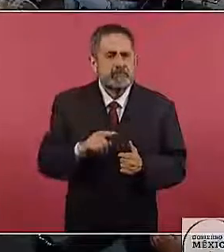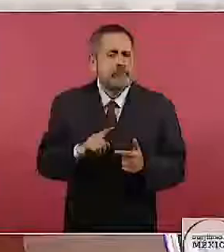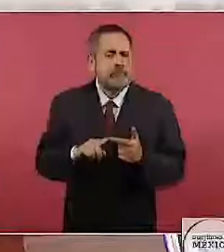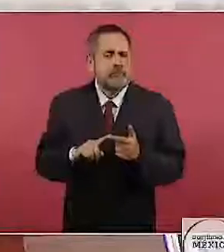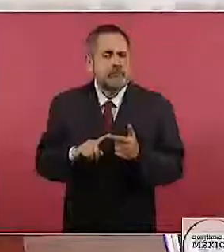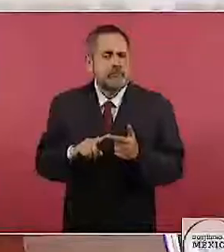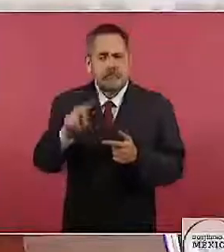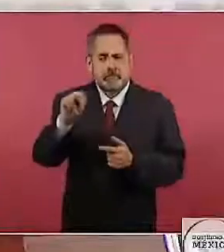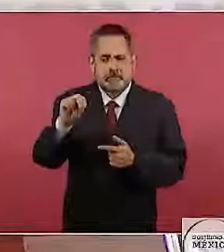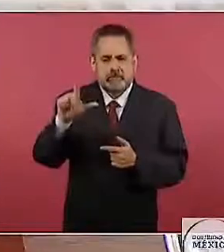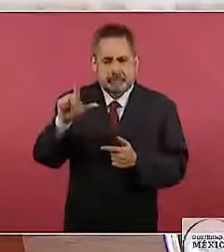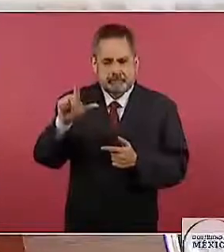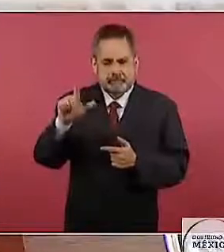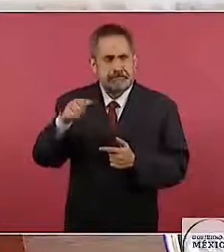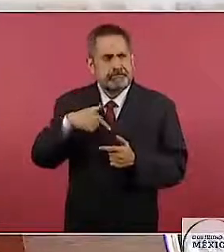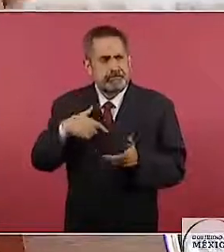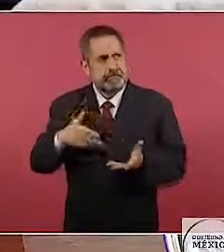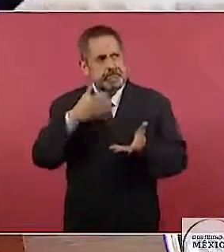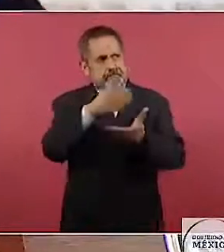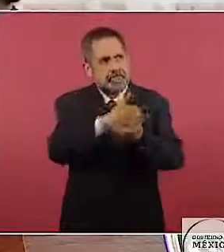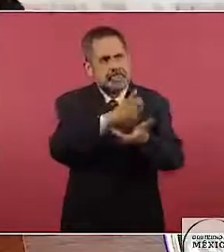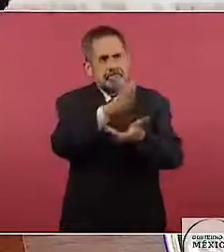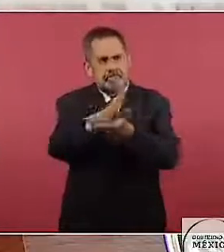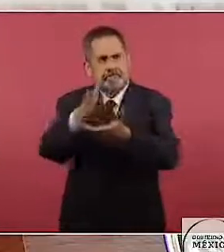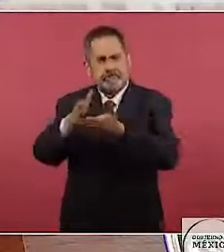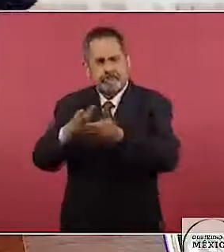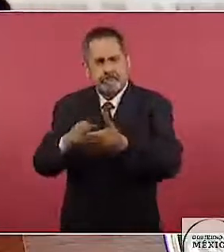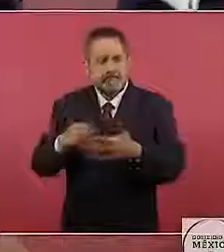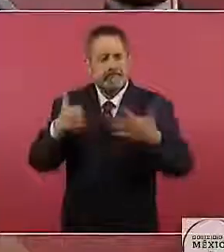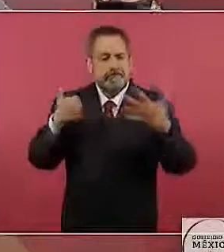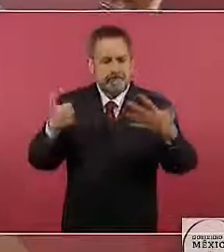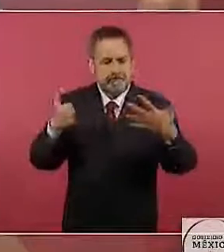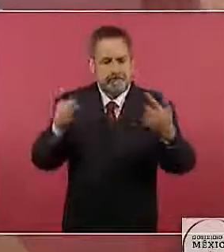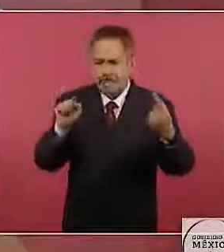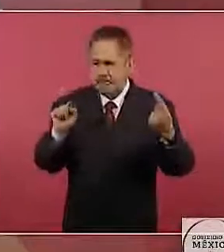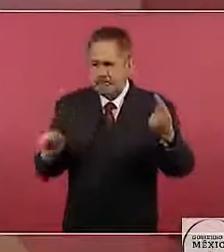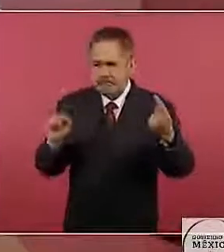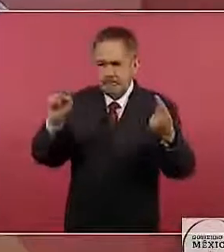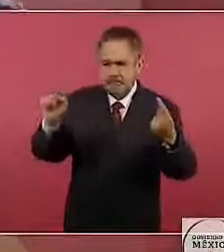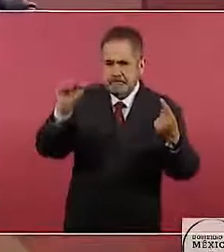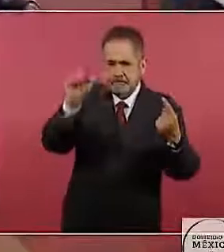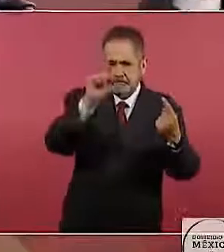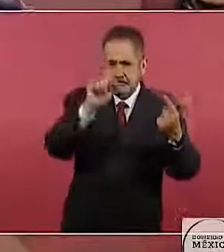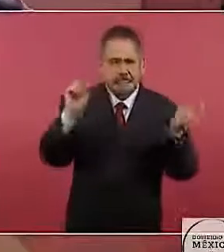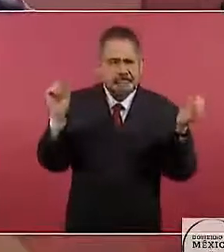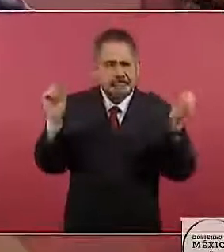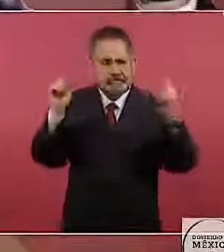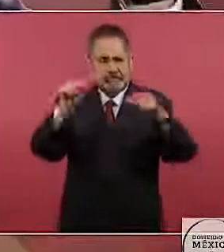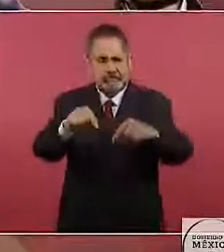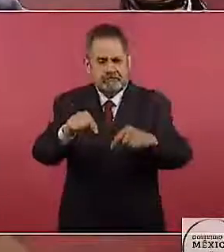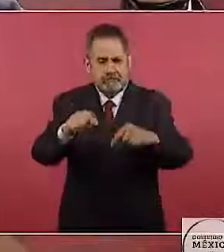y a Nuevo León, o sea, seis puntos, y ahí nos vamos a reunir.